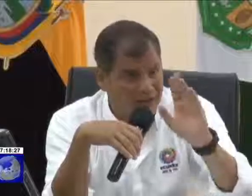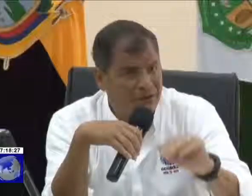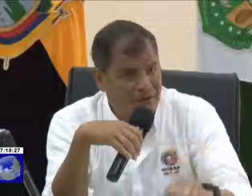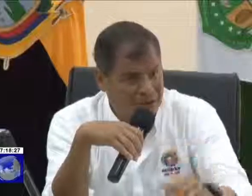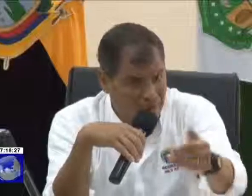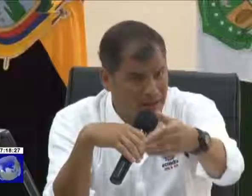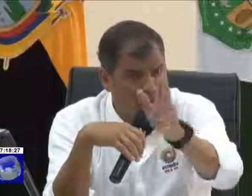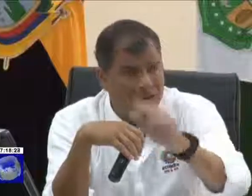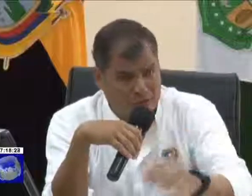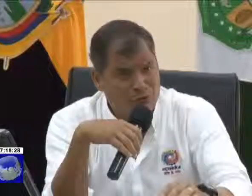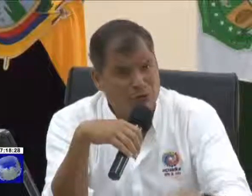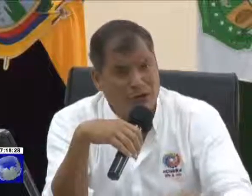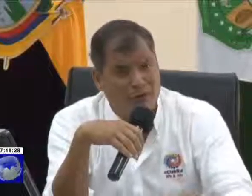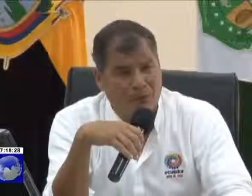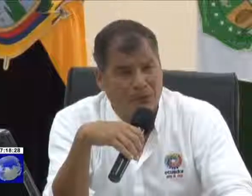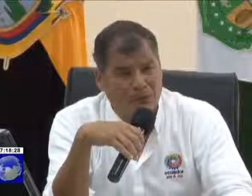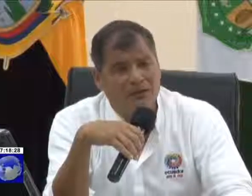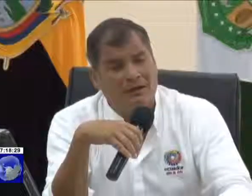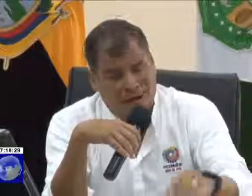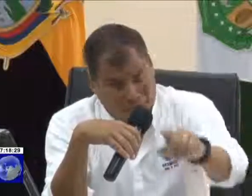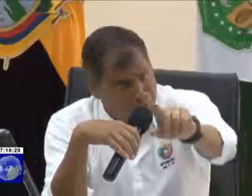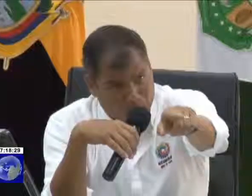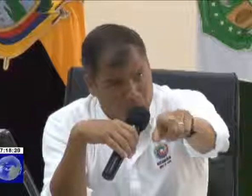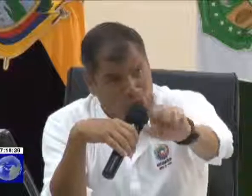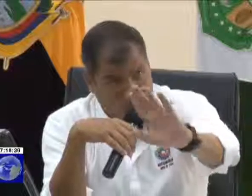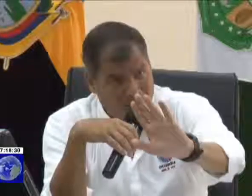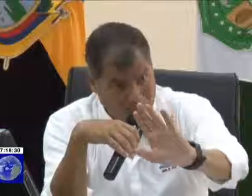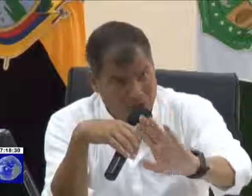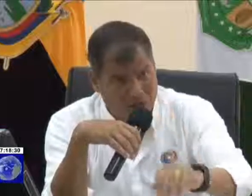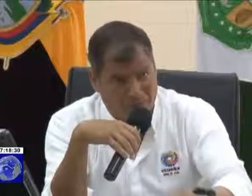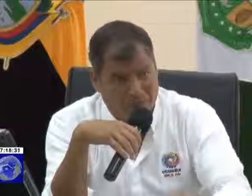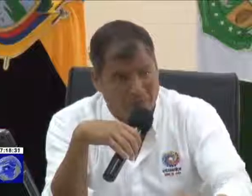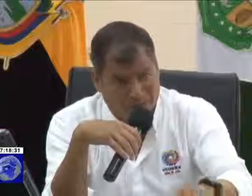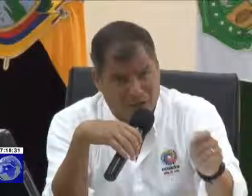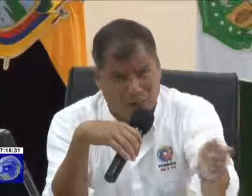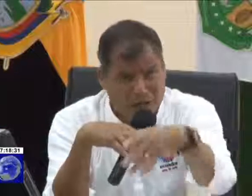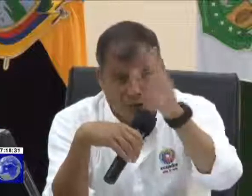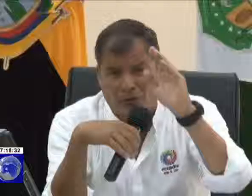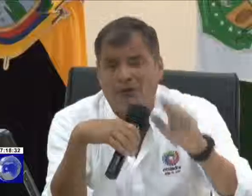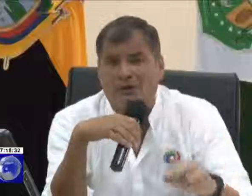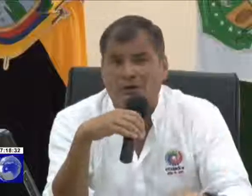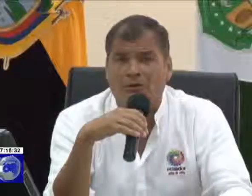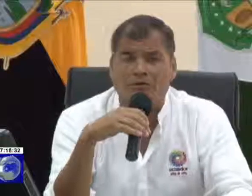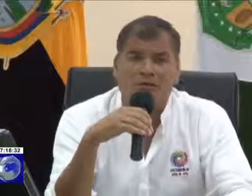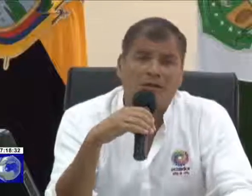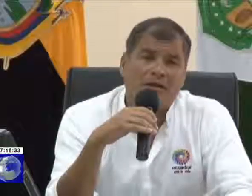estoy indignado al saber que un funcionario público, que además fue muy corto tiempo, dicho sea de paso, apenas supimos